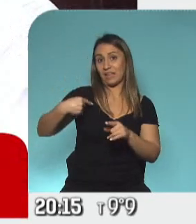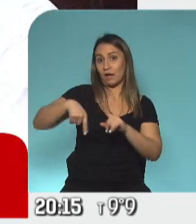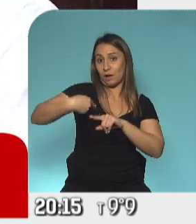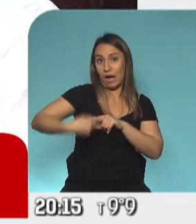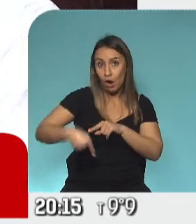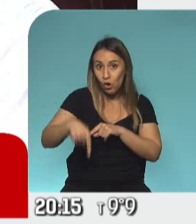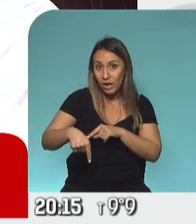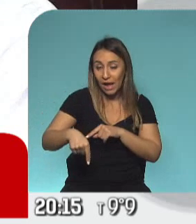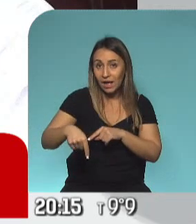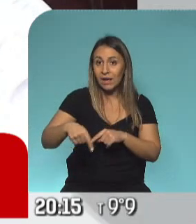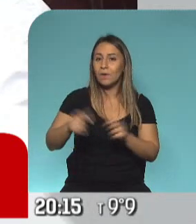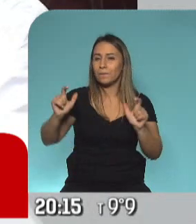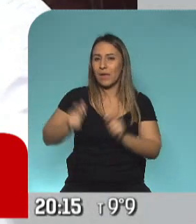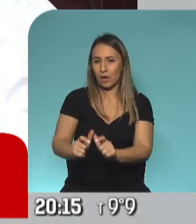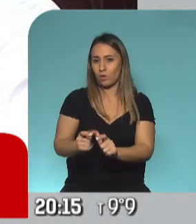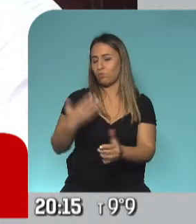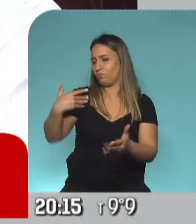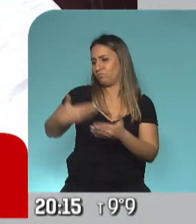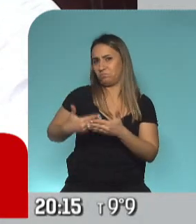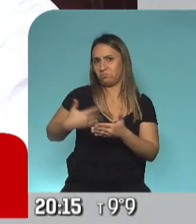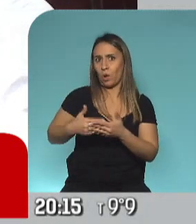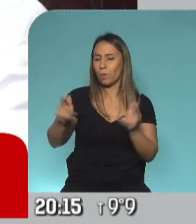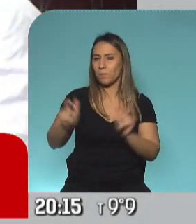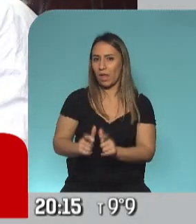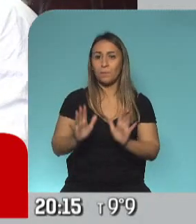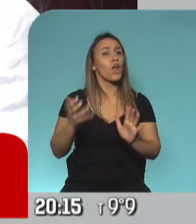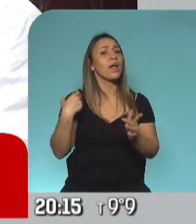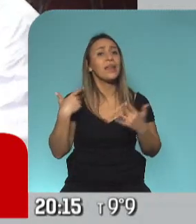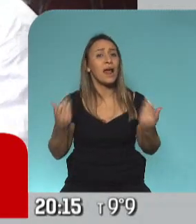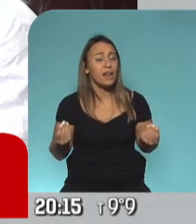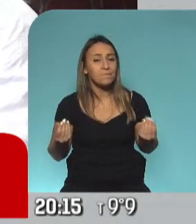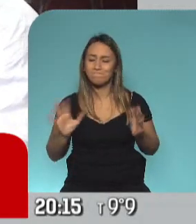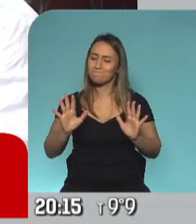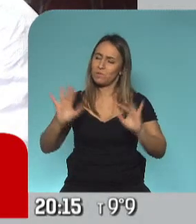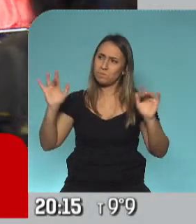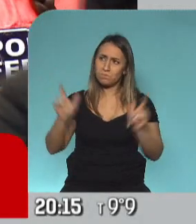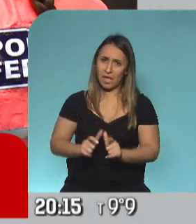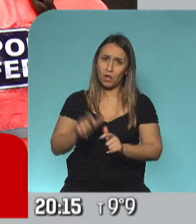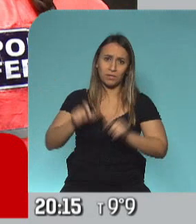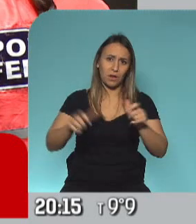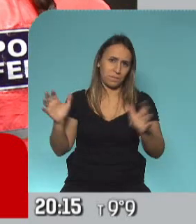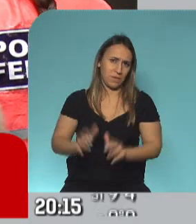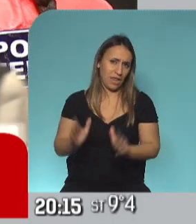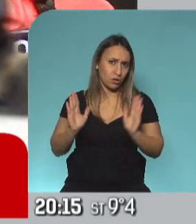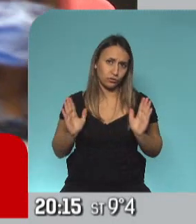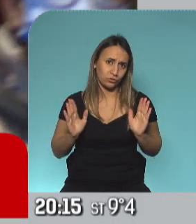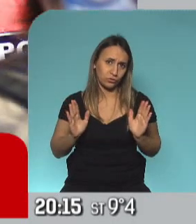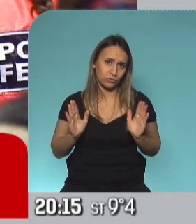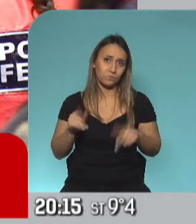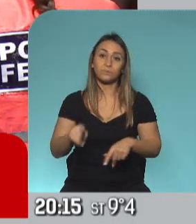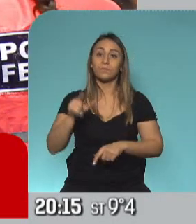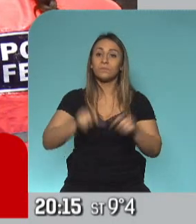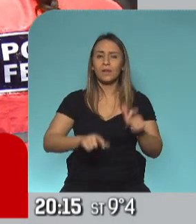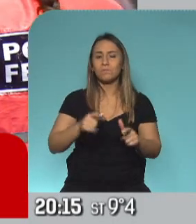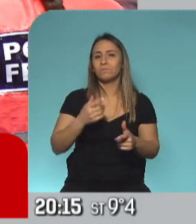cantidad de gente. En estos últimos días bajó la cantidad. Pero en general... No, bajó la cantidad de gente en el sentido de que la gente está tomando